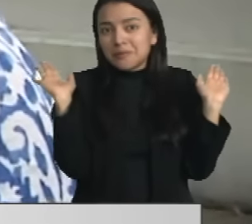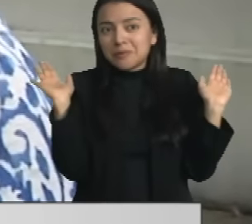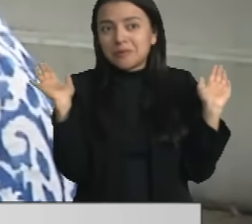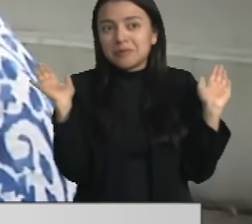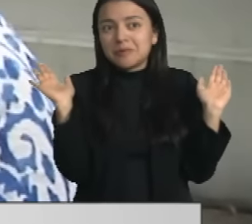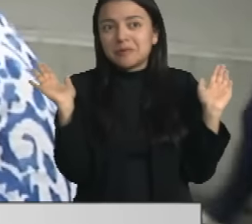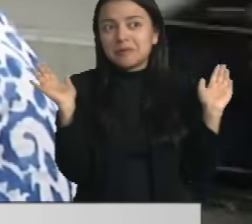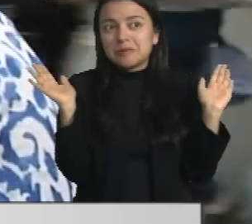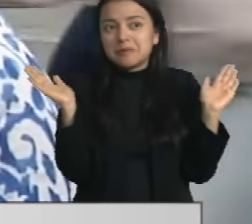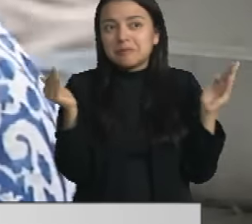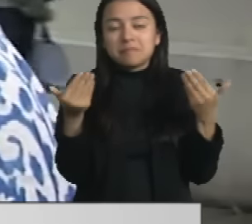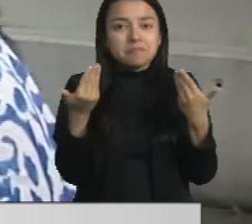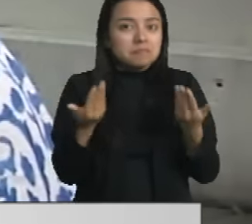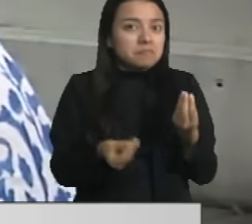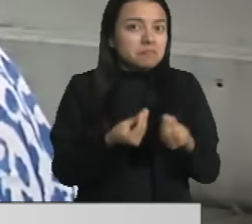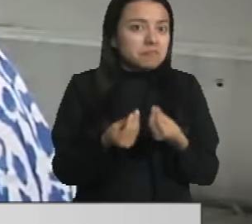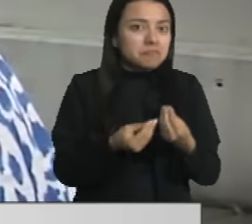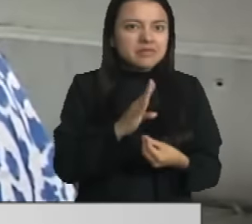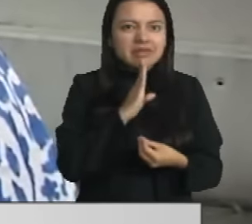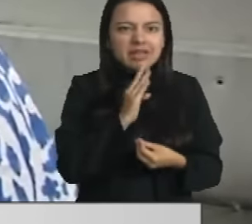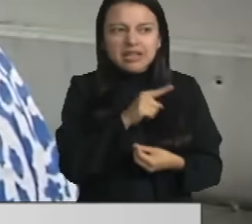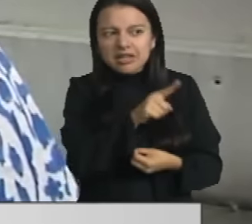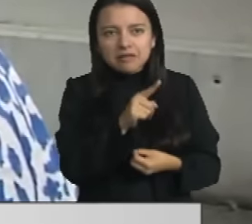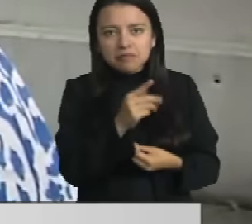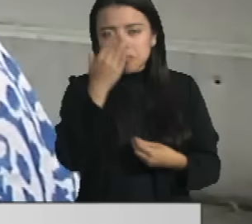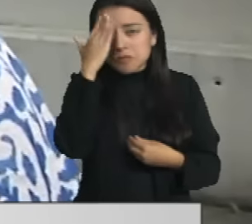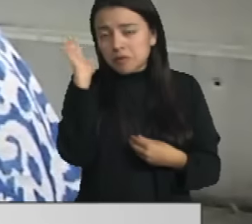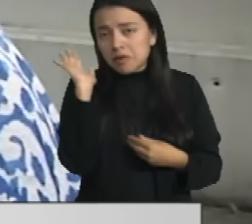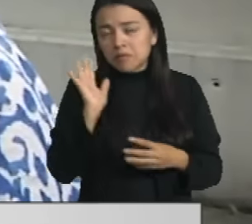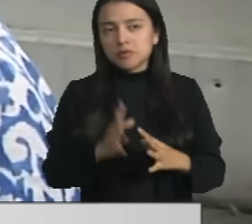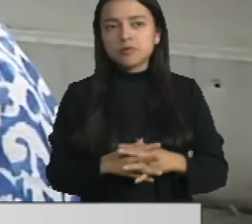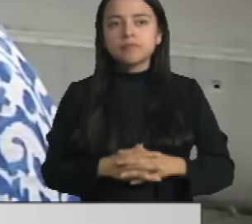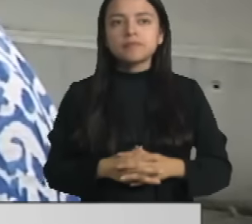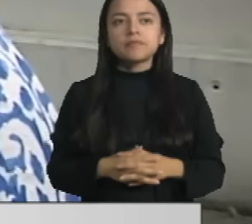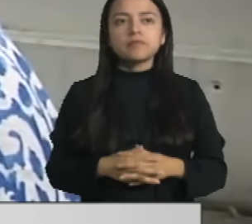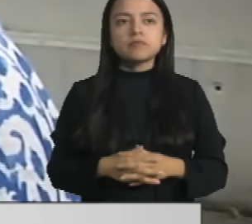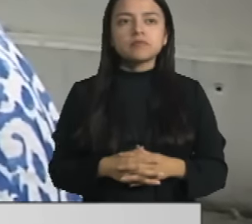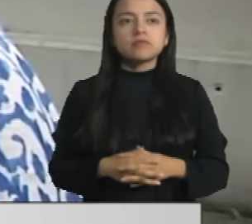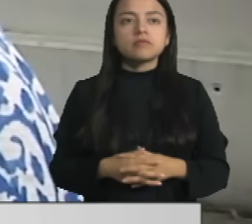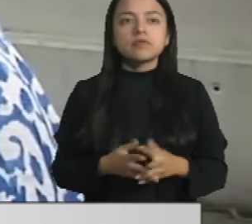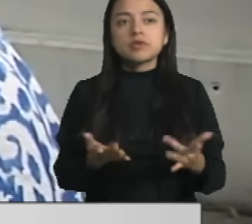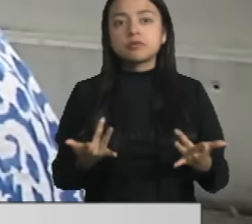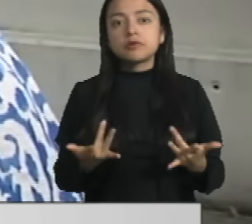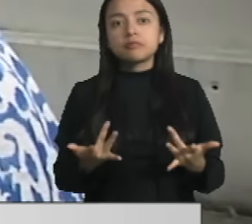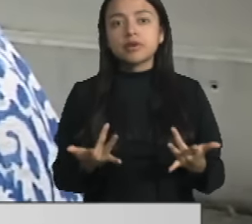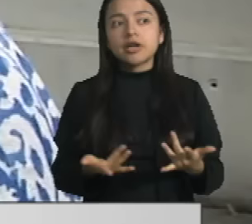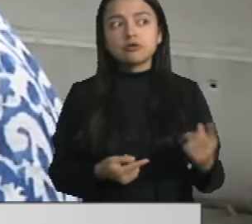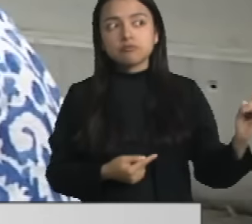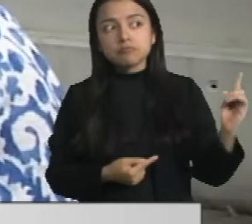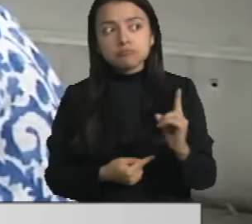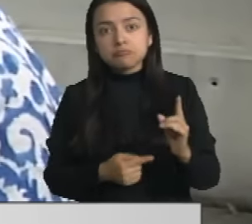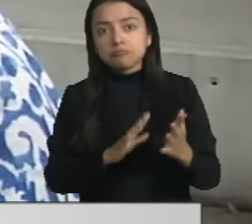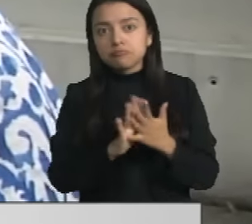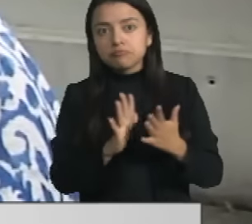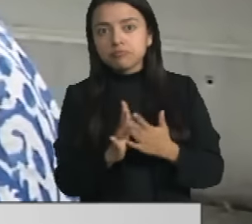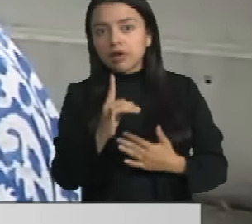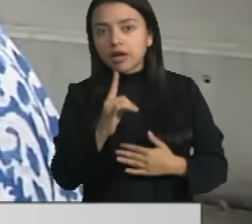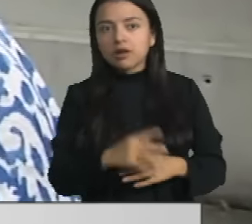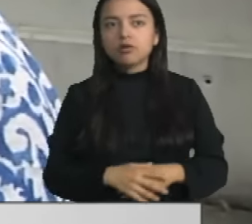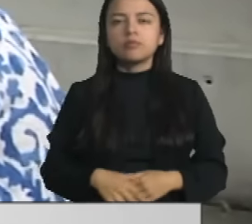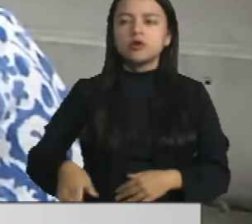no han comentado nada, no tenemos idea un poco de quiénes son, estamos esperando a ver si hay pronunciamiento a la Universidad Nacional y en esta